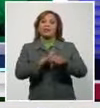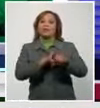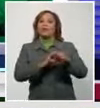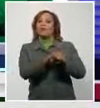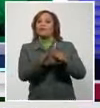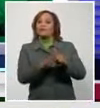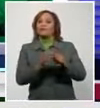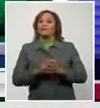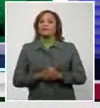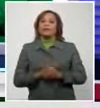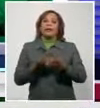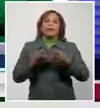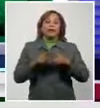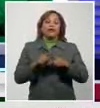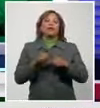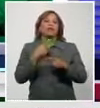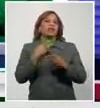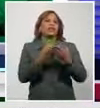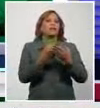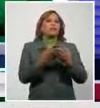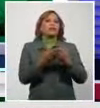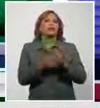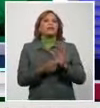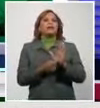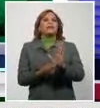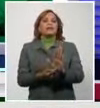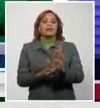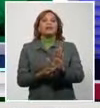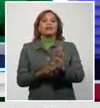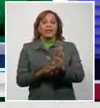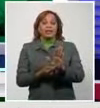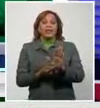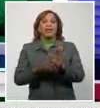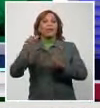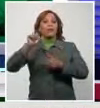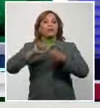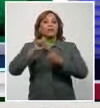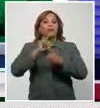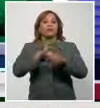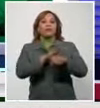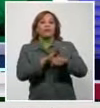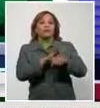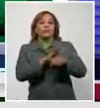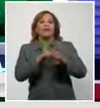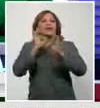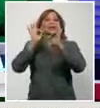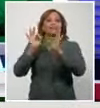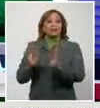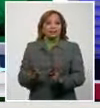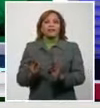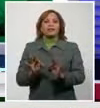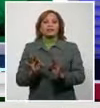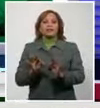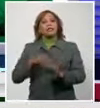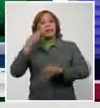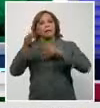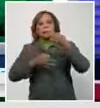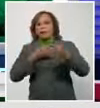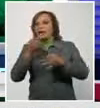sigue demostrando esta enfermedad que mantiene el comportamiento que se ha planteado en el mundo y en nuestro